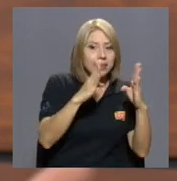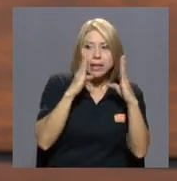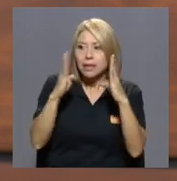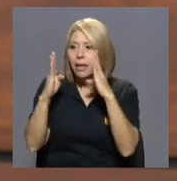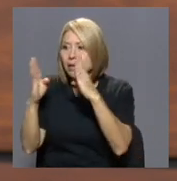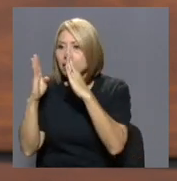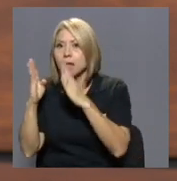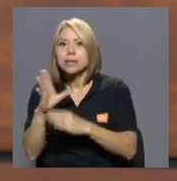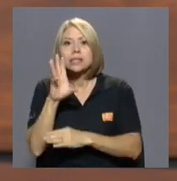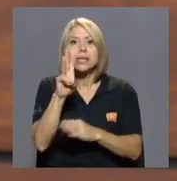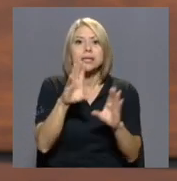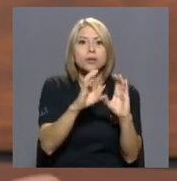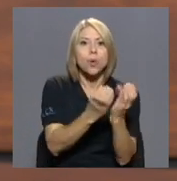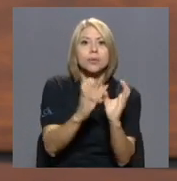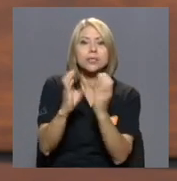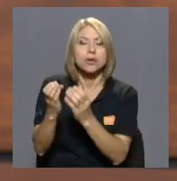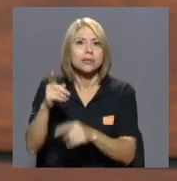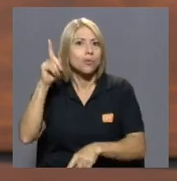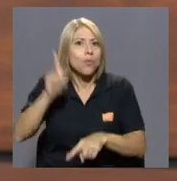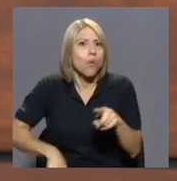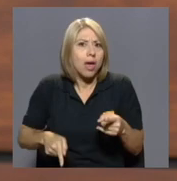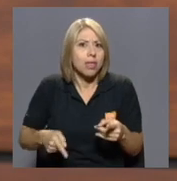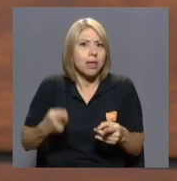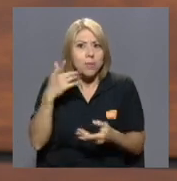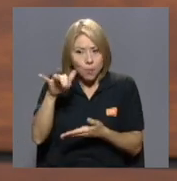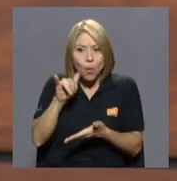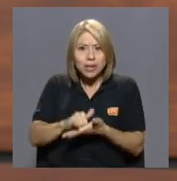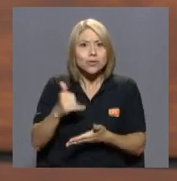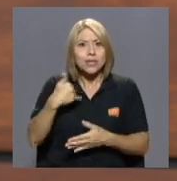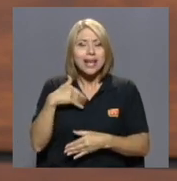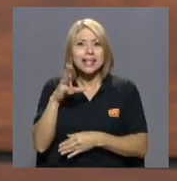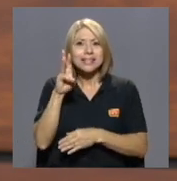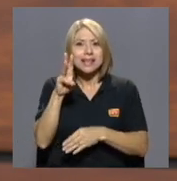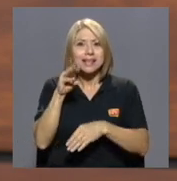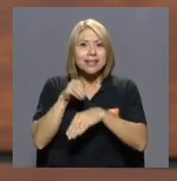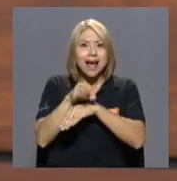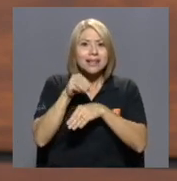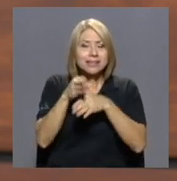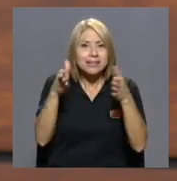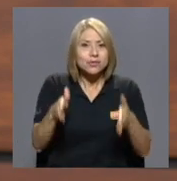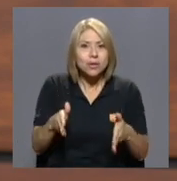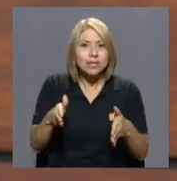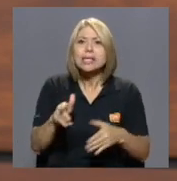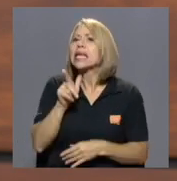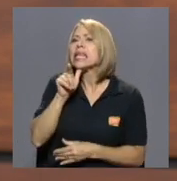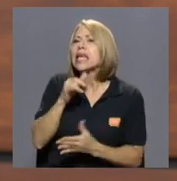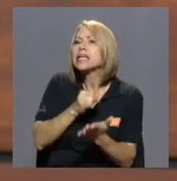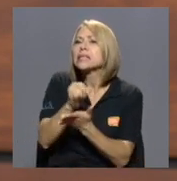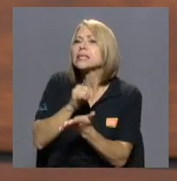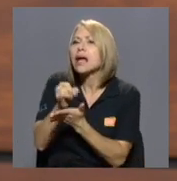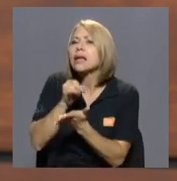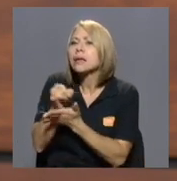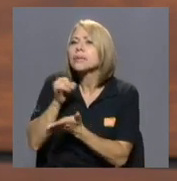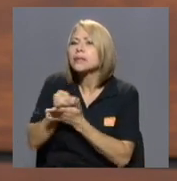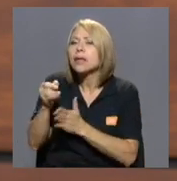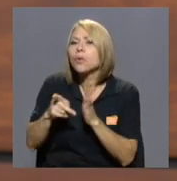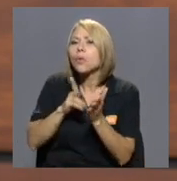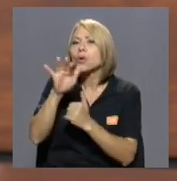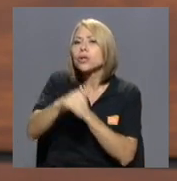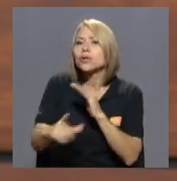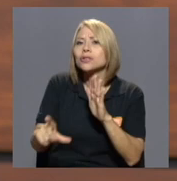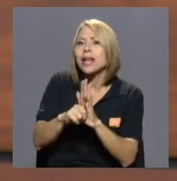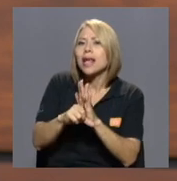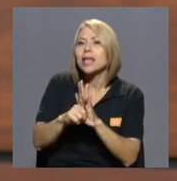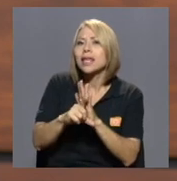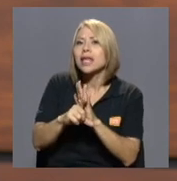puede. Entonces, por eso tiene 6 asesores. Entonces, quienes están investigando los proyectos de ley, quienes uh-huh. al final le dicen al diputado, haga